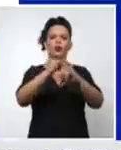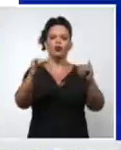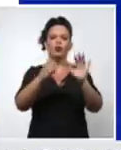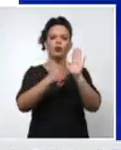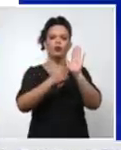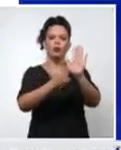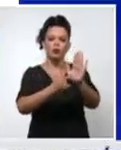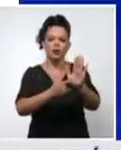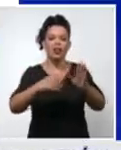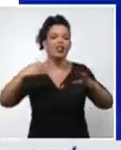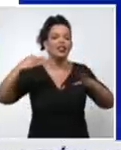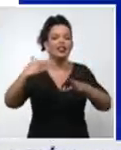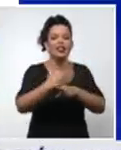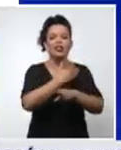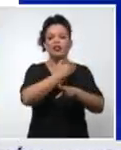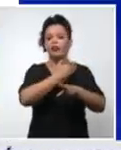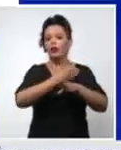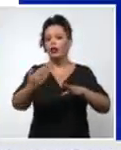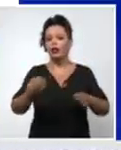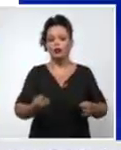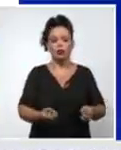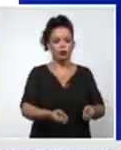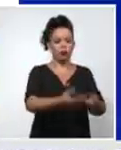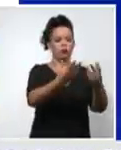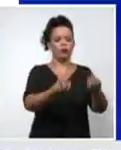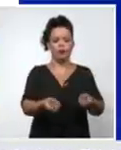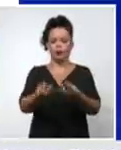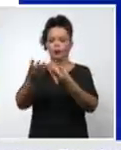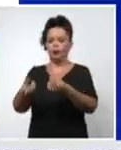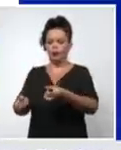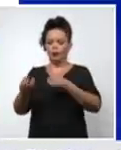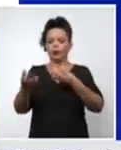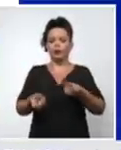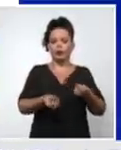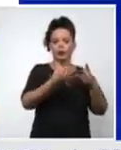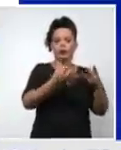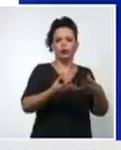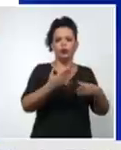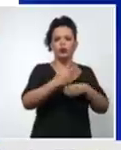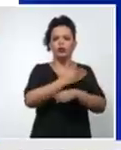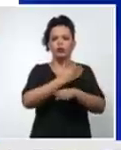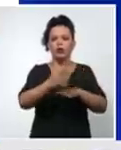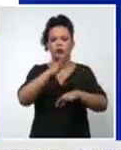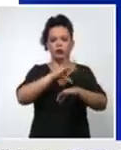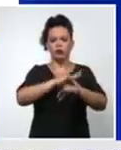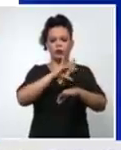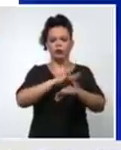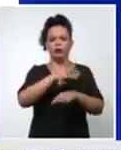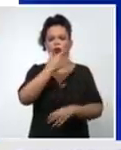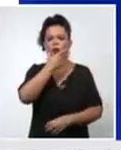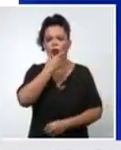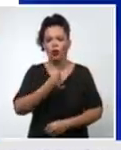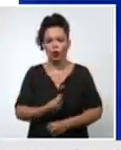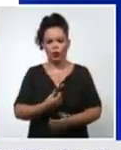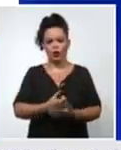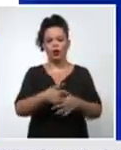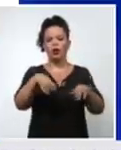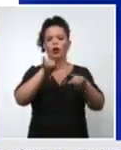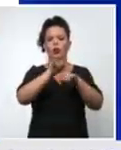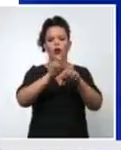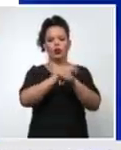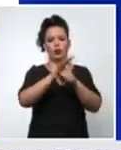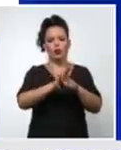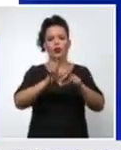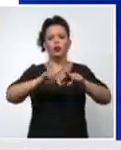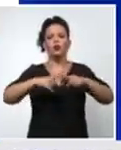de coronavirus precisamente entre jóvenes, en el ocio nocturno de los jóvenes. Ahora,